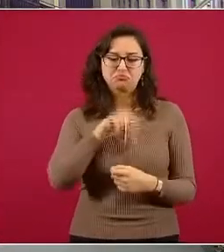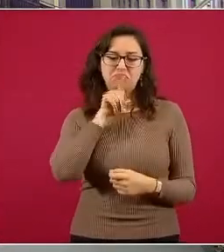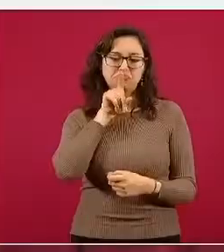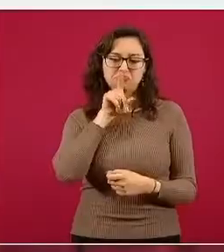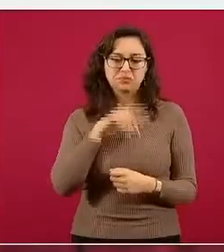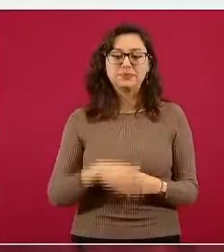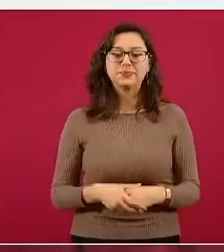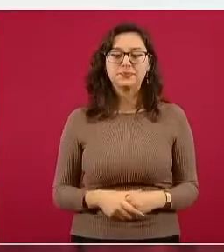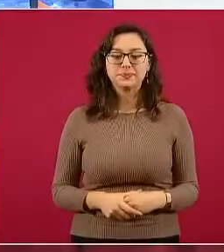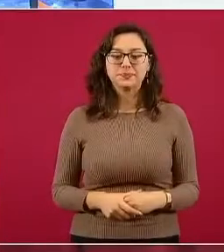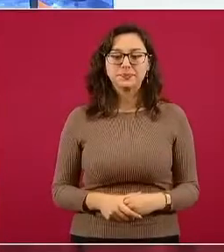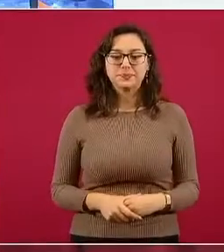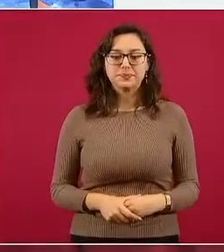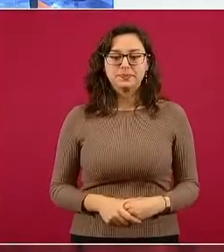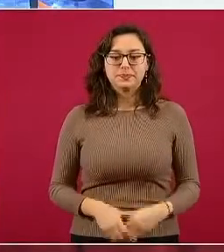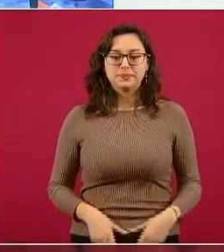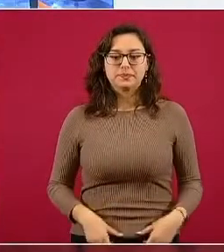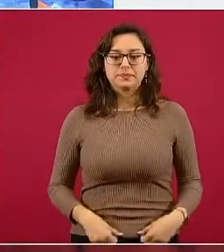favor.